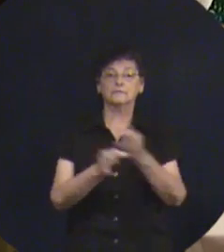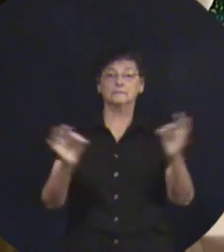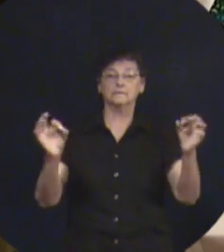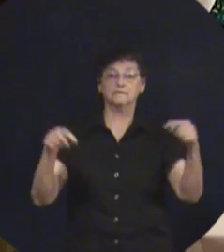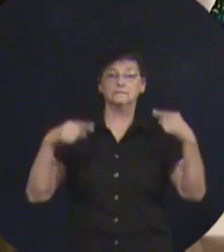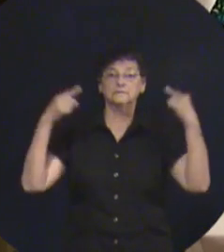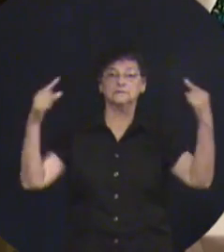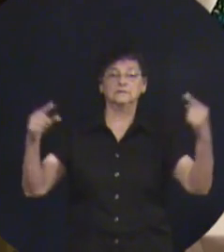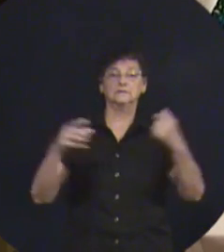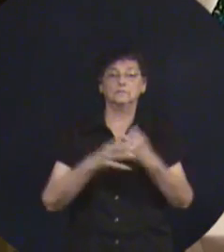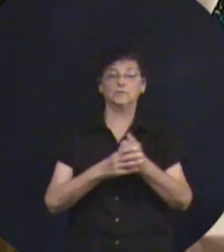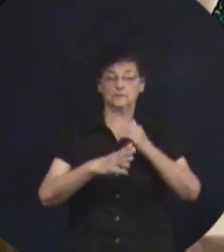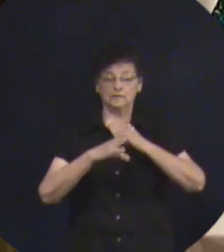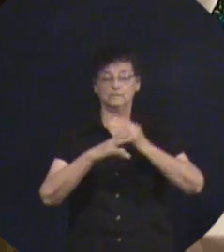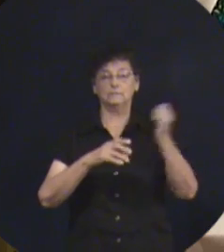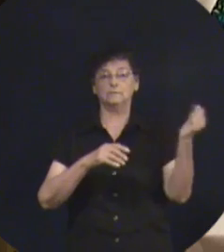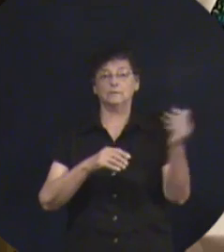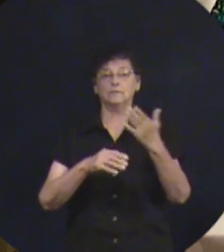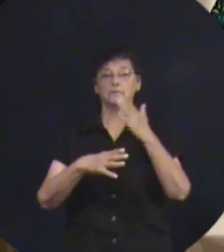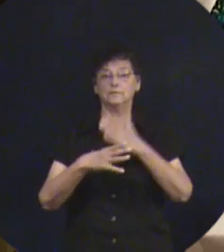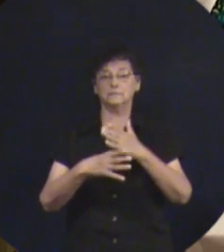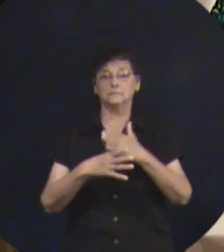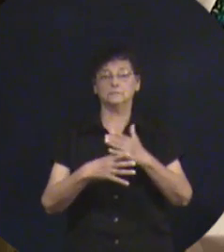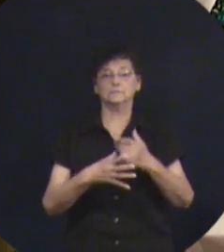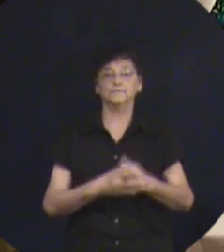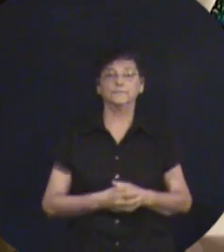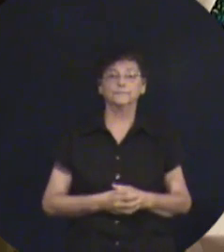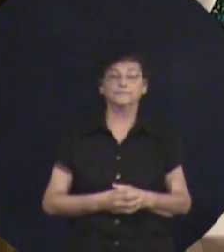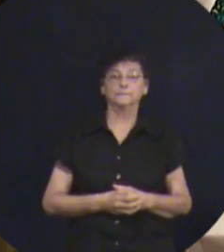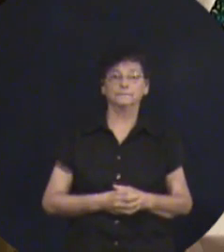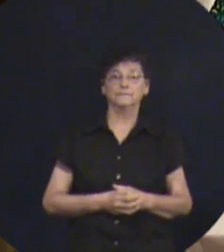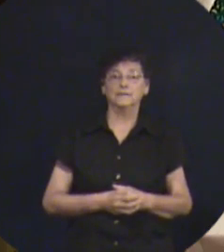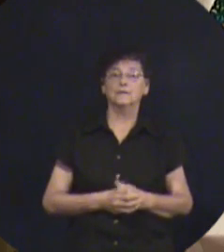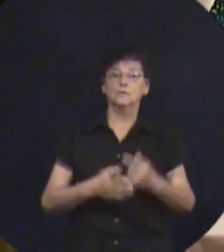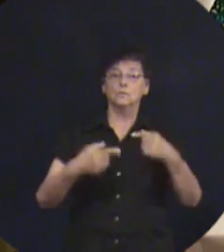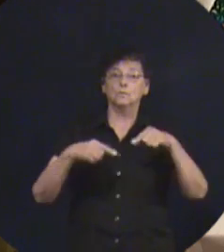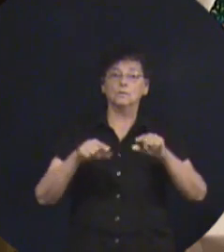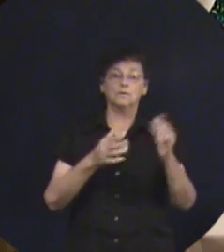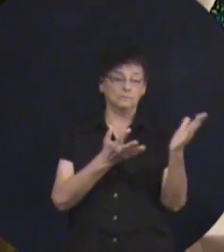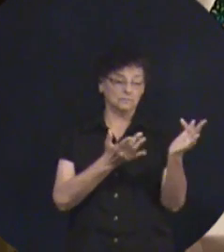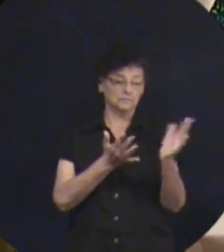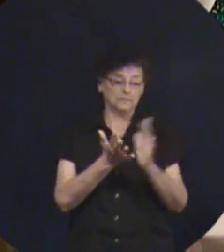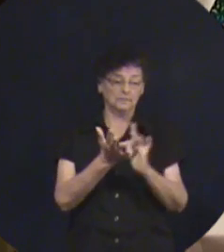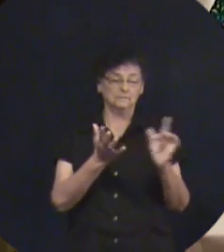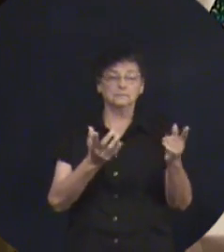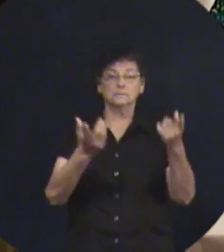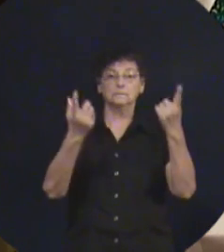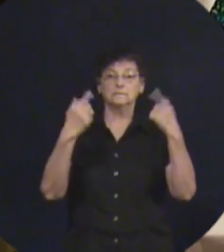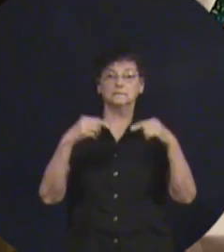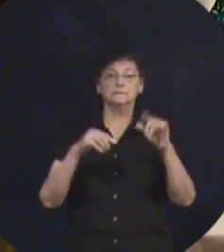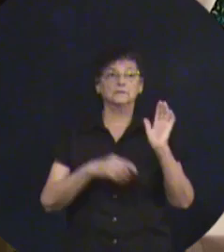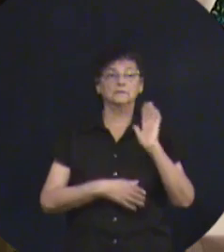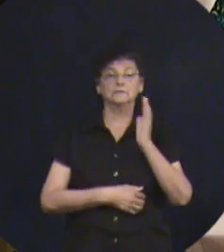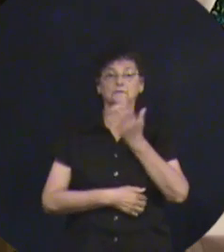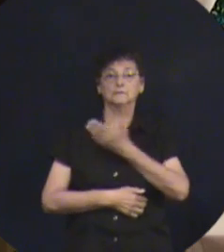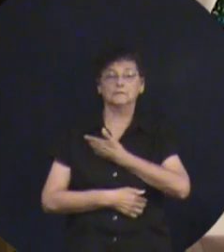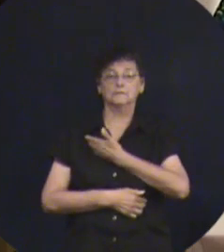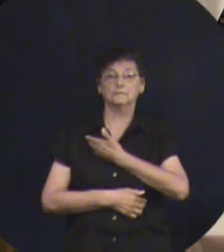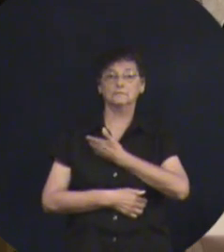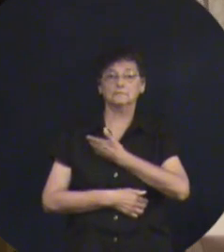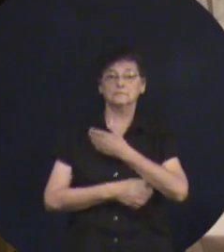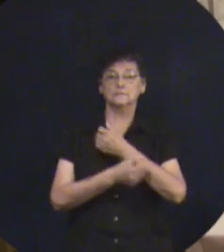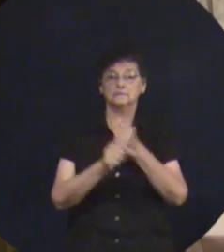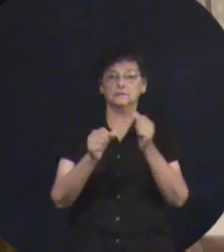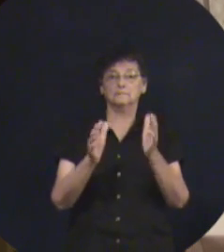libres de pecado y protegidos de toda perturbación, mientras esperamos la gloriosa venida